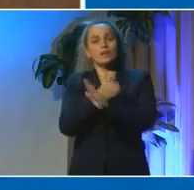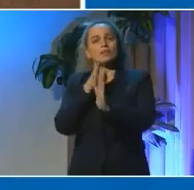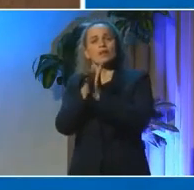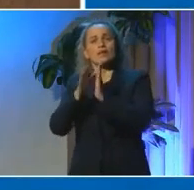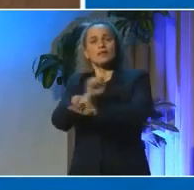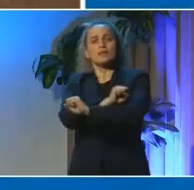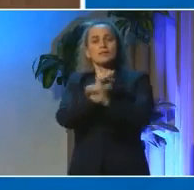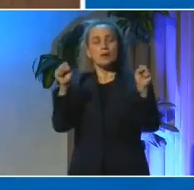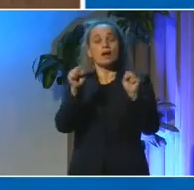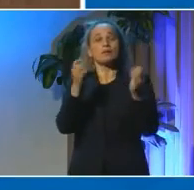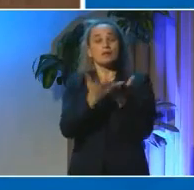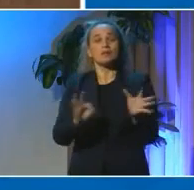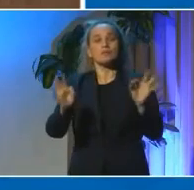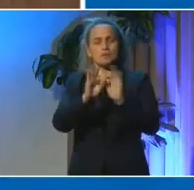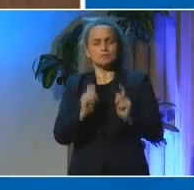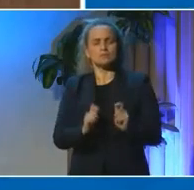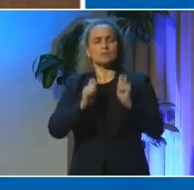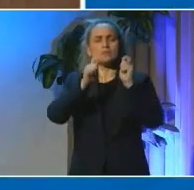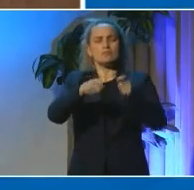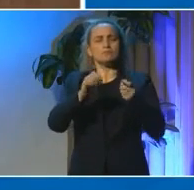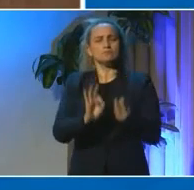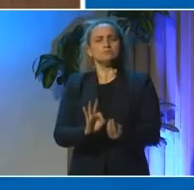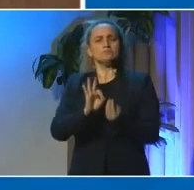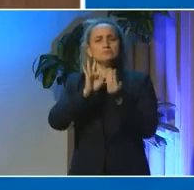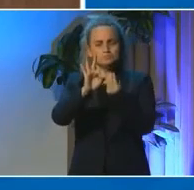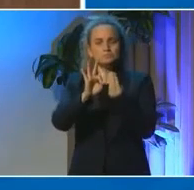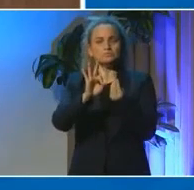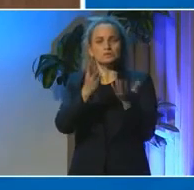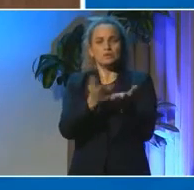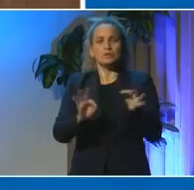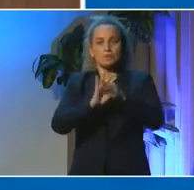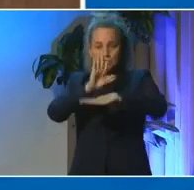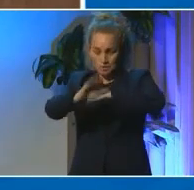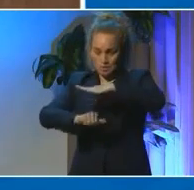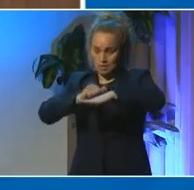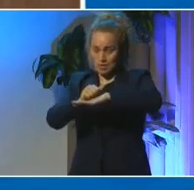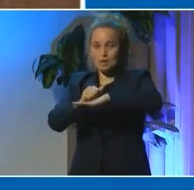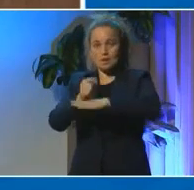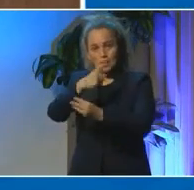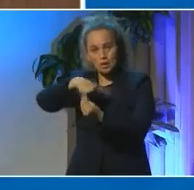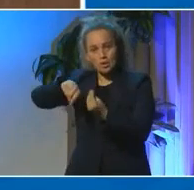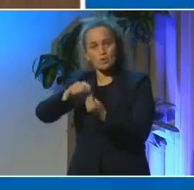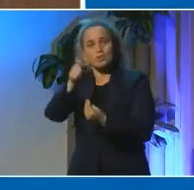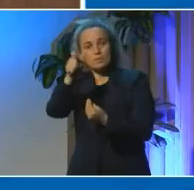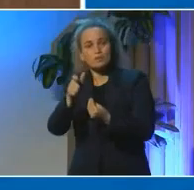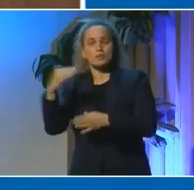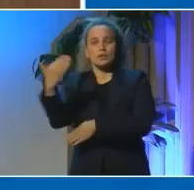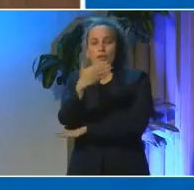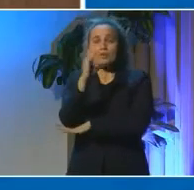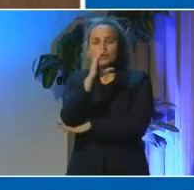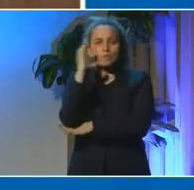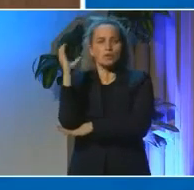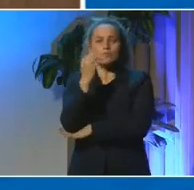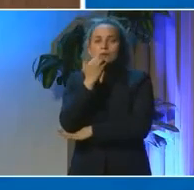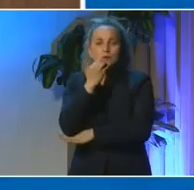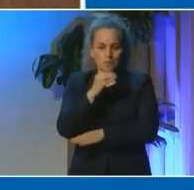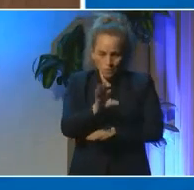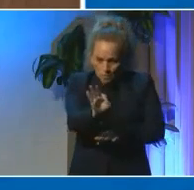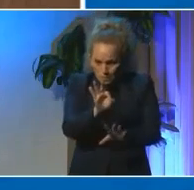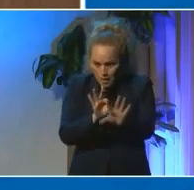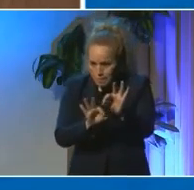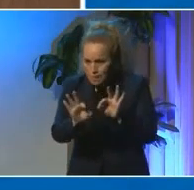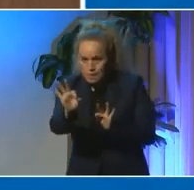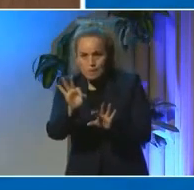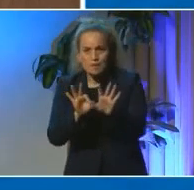mañana es clave el rol de dignificar el valor de los recicladores en el país si nosotros hacemos un proceso de clasificación